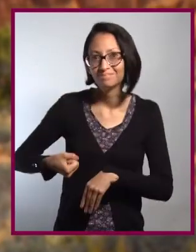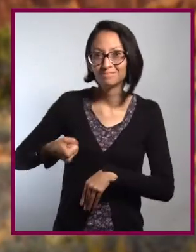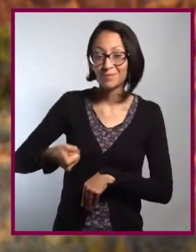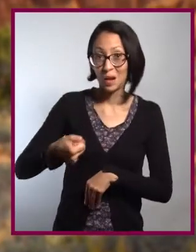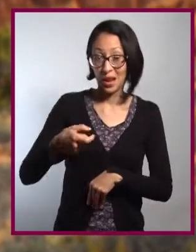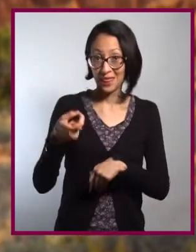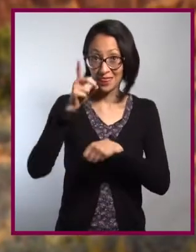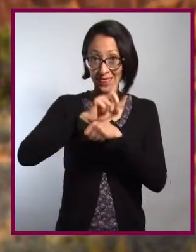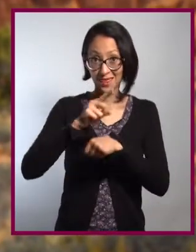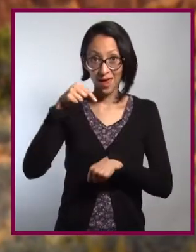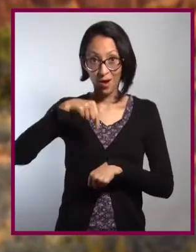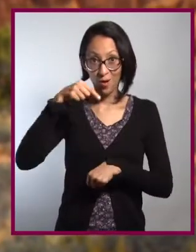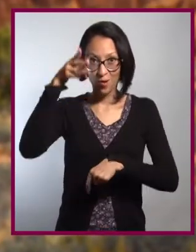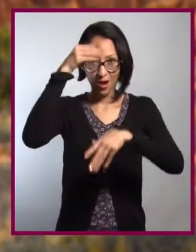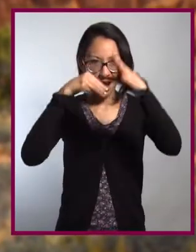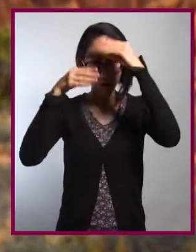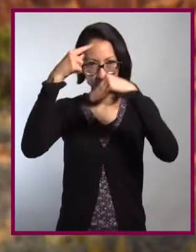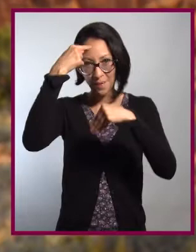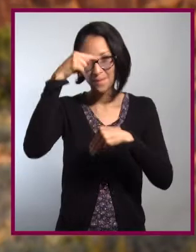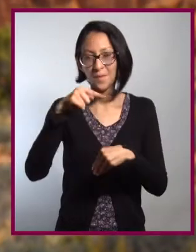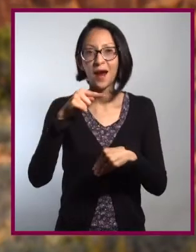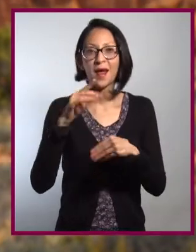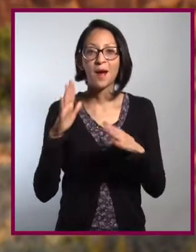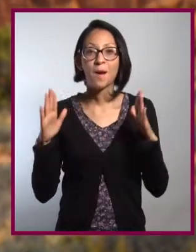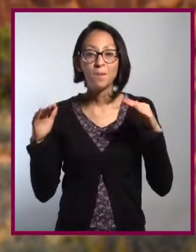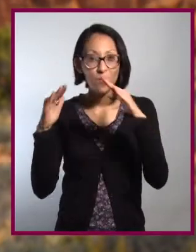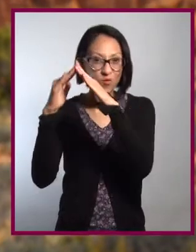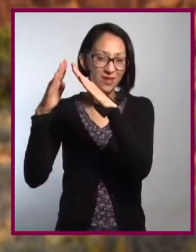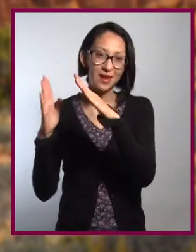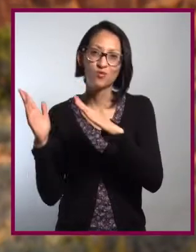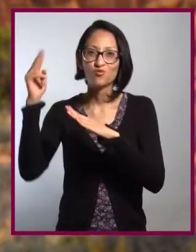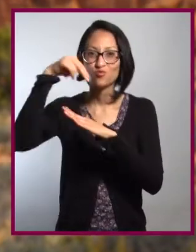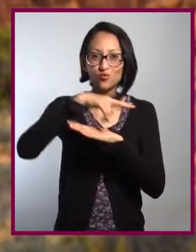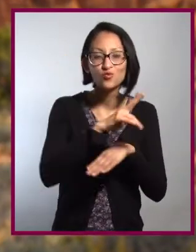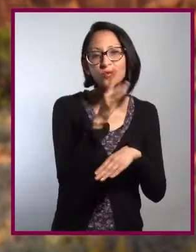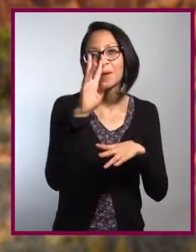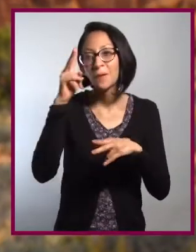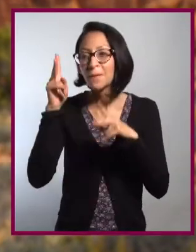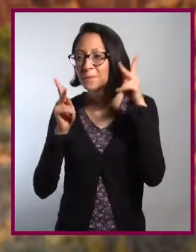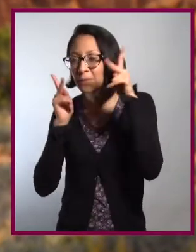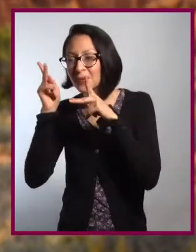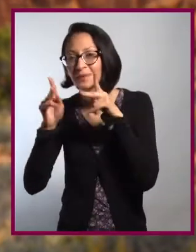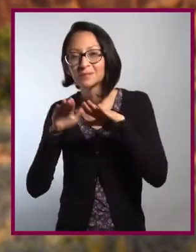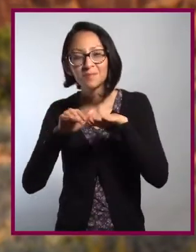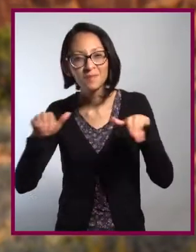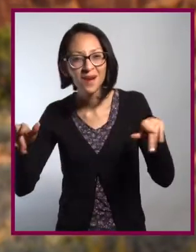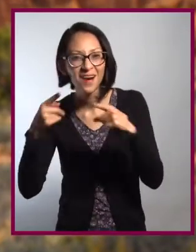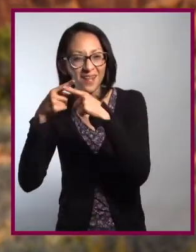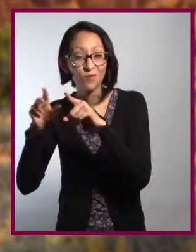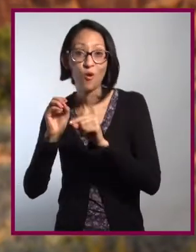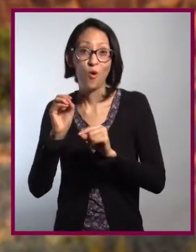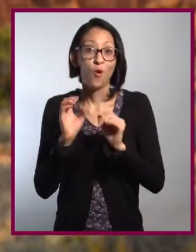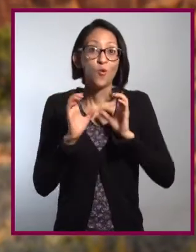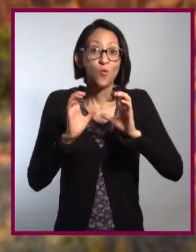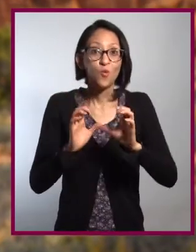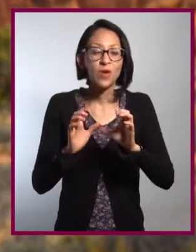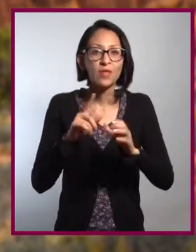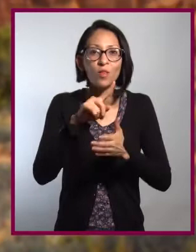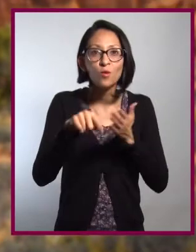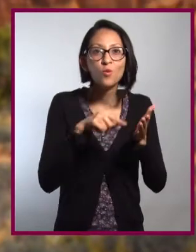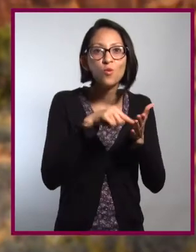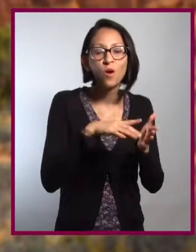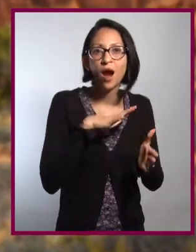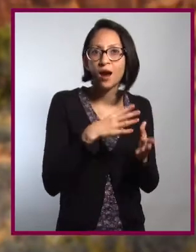estaremos preparados para subir altas montañas, visitar playas soleadas o tener cuidados básicos en zonas selváticas o